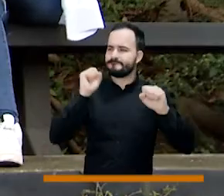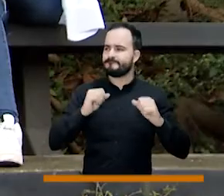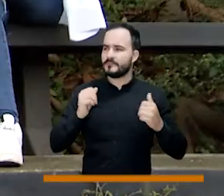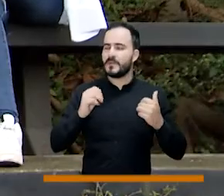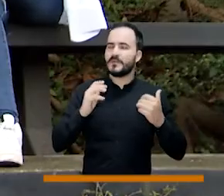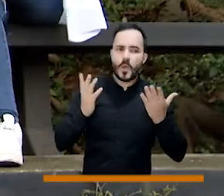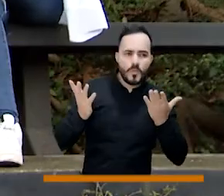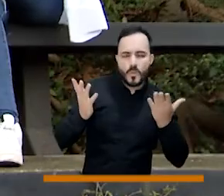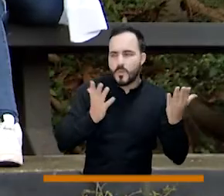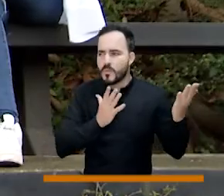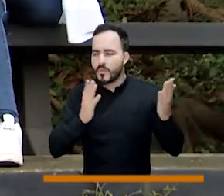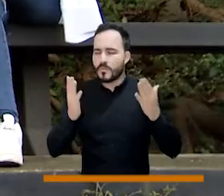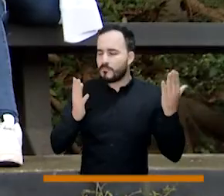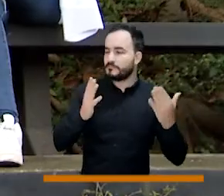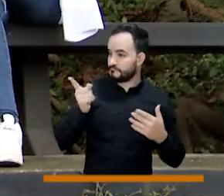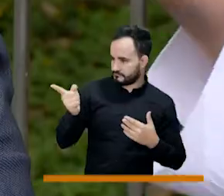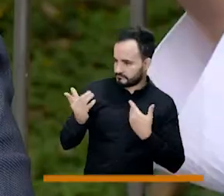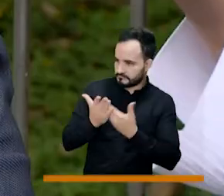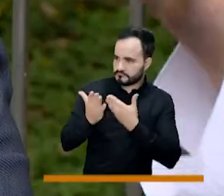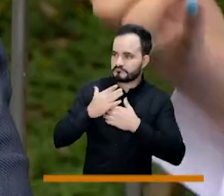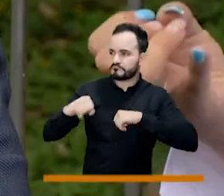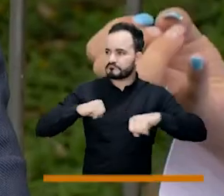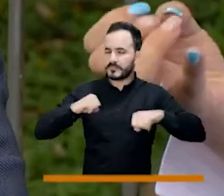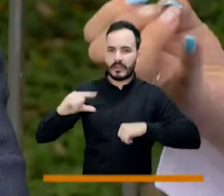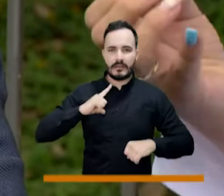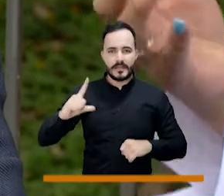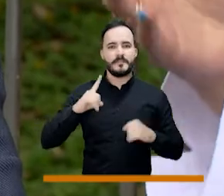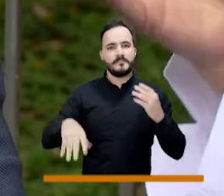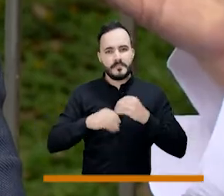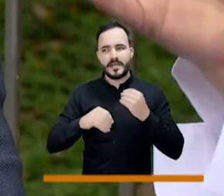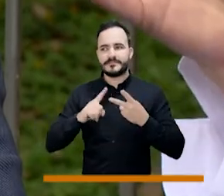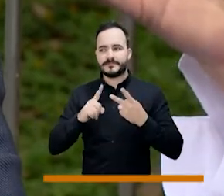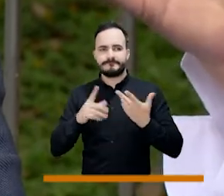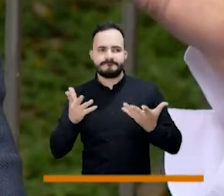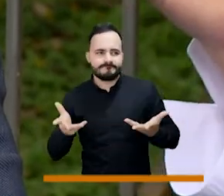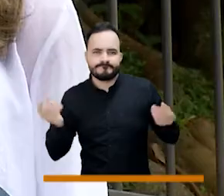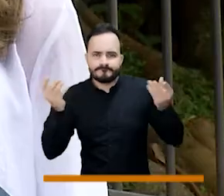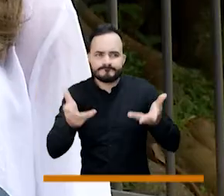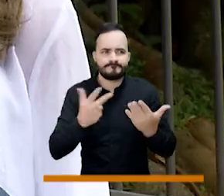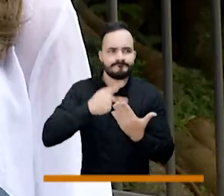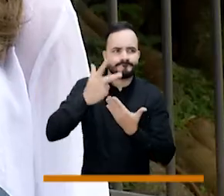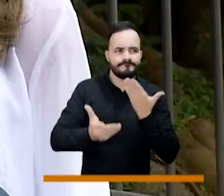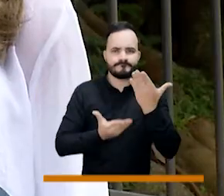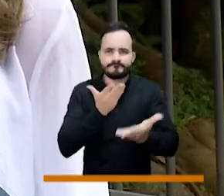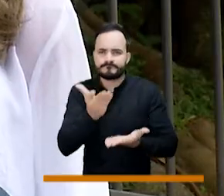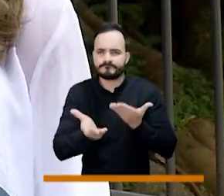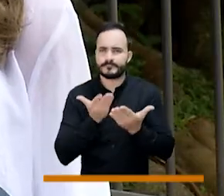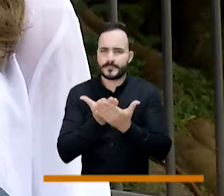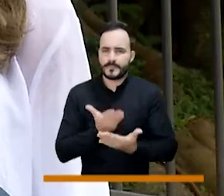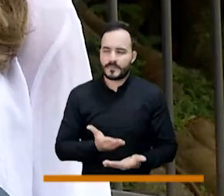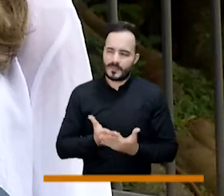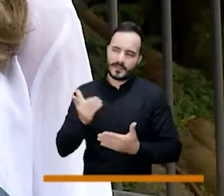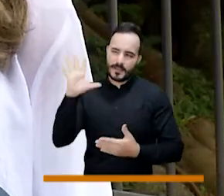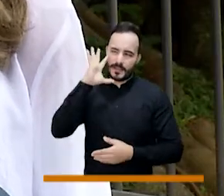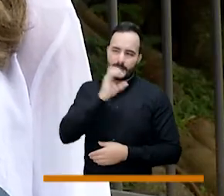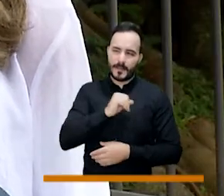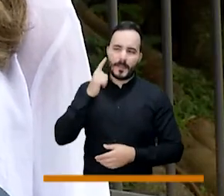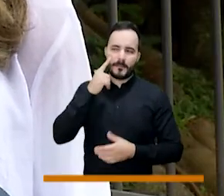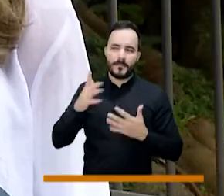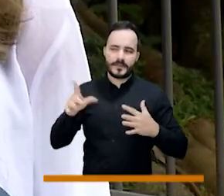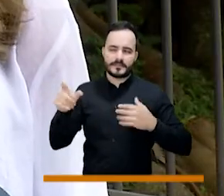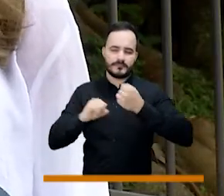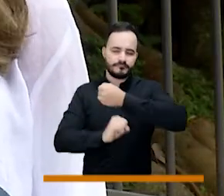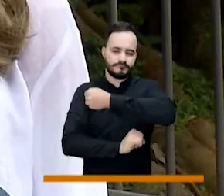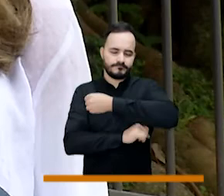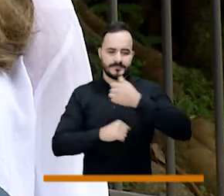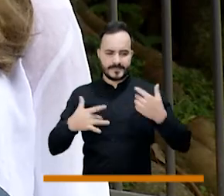pero además amor por el deporte, por la recreación. Podríamos decir que usted lo ha visto también como una de las bases de